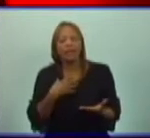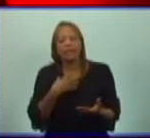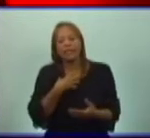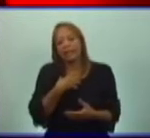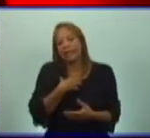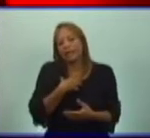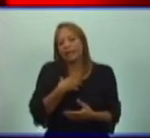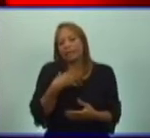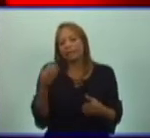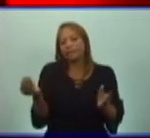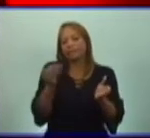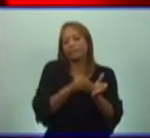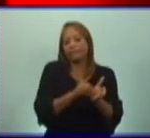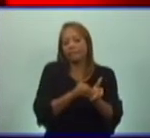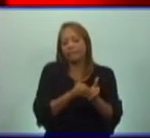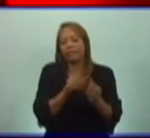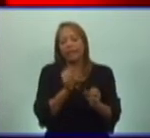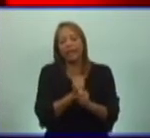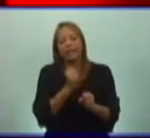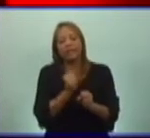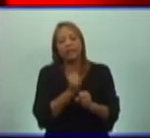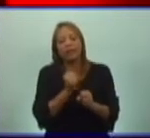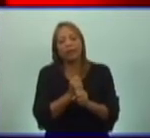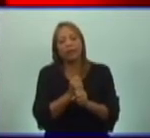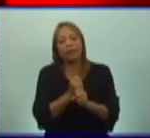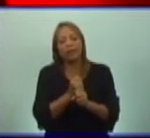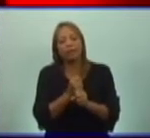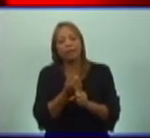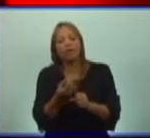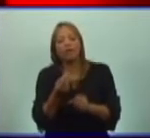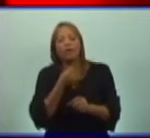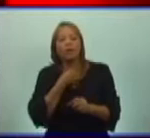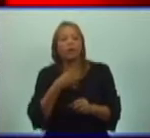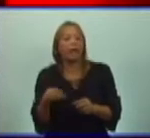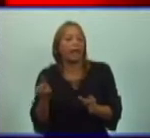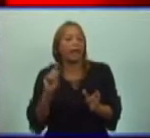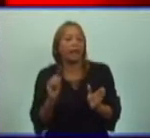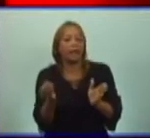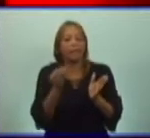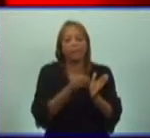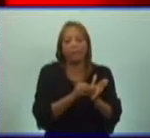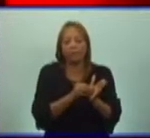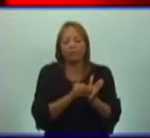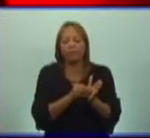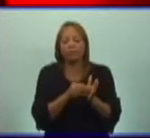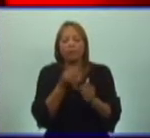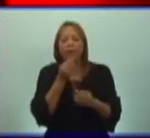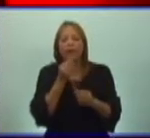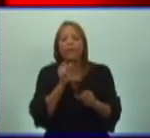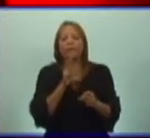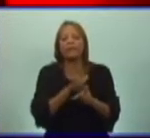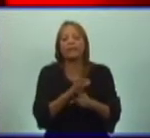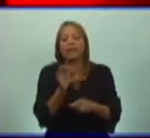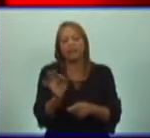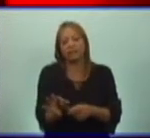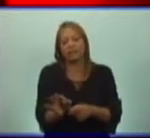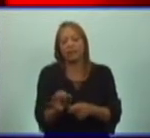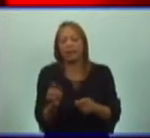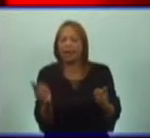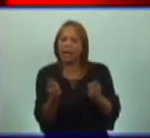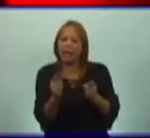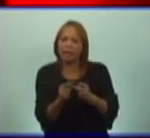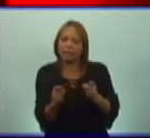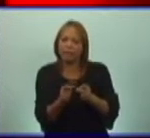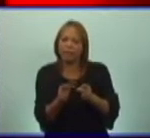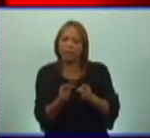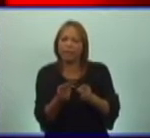abordar, el trabajo ejemplificará. Esta introducción es breve,